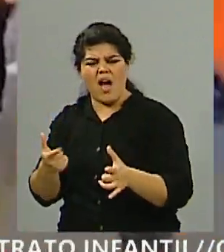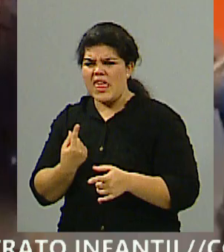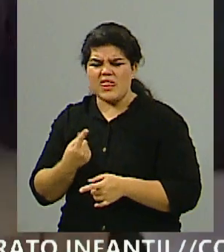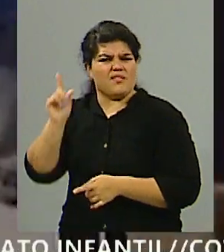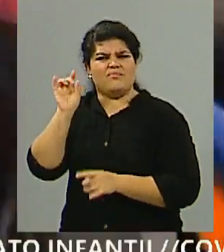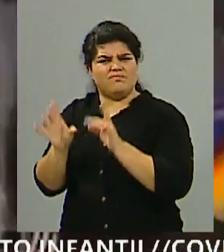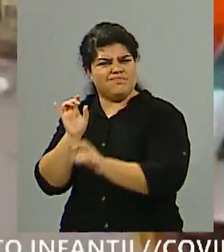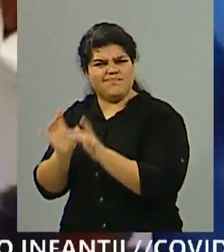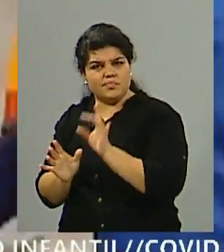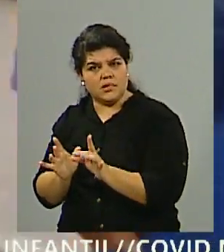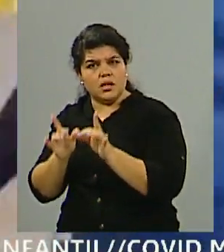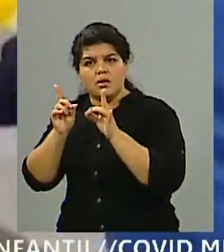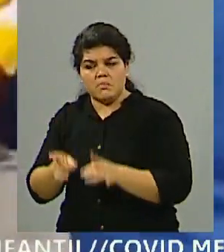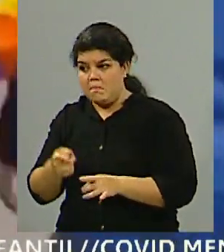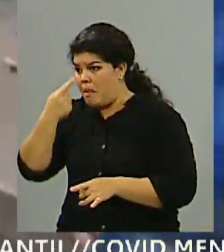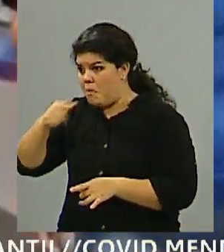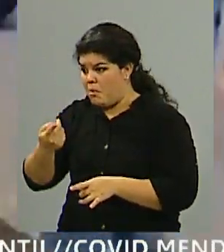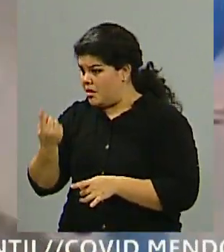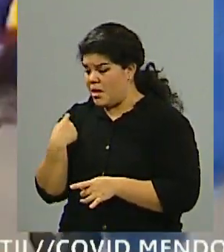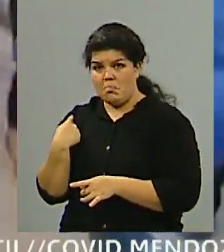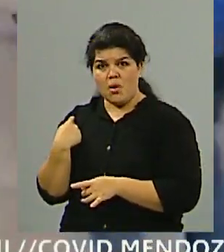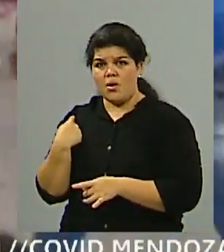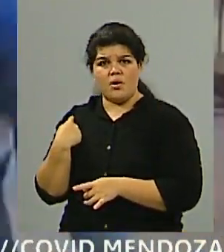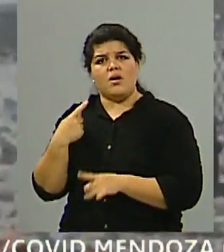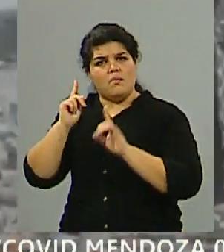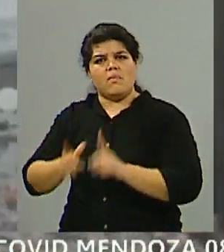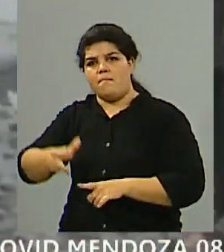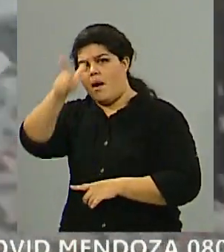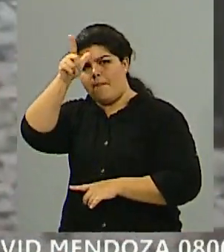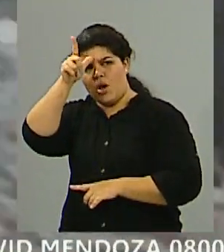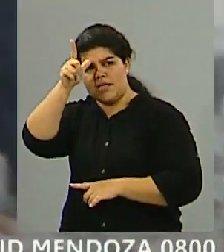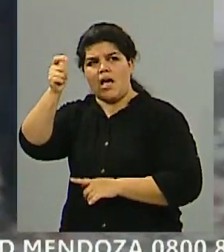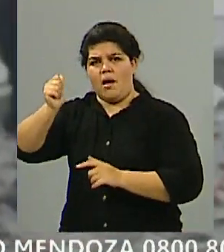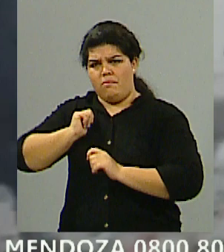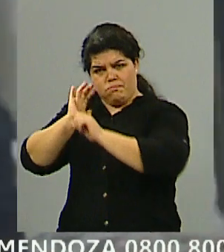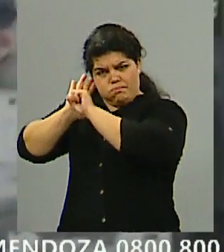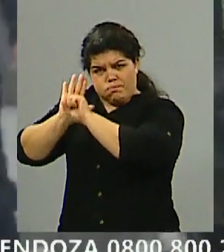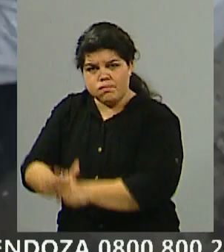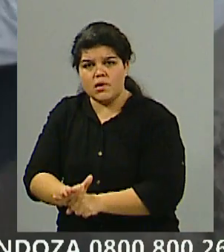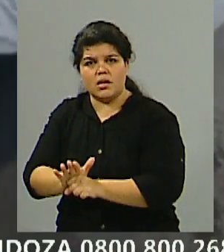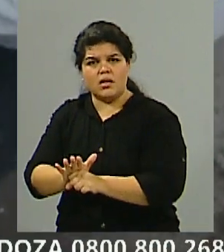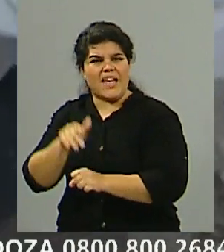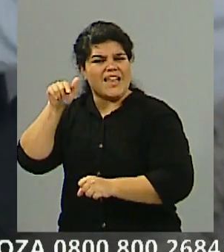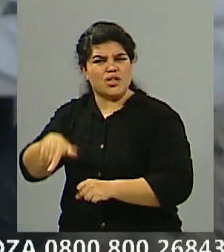tiene ningún tipo de justificativo. La utilización de la fuerza pública en un